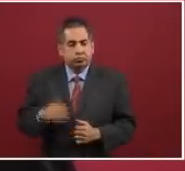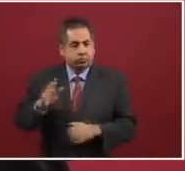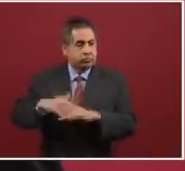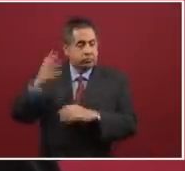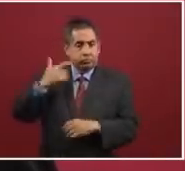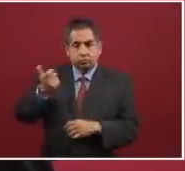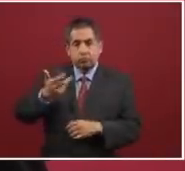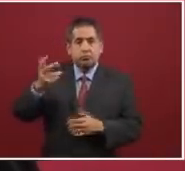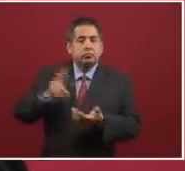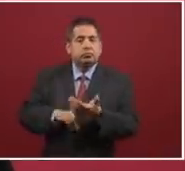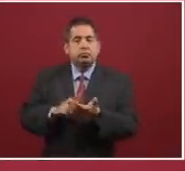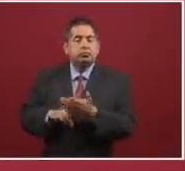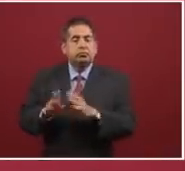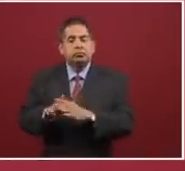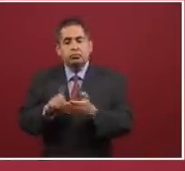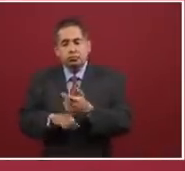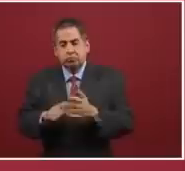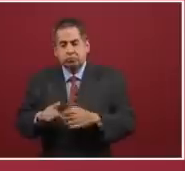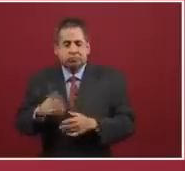costaba